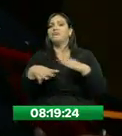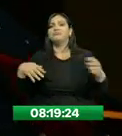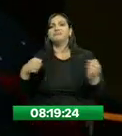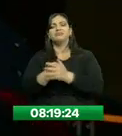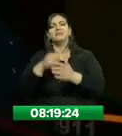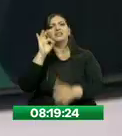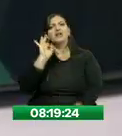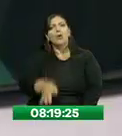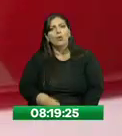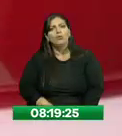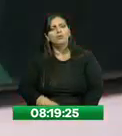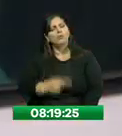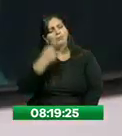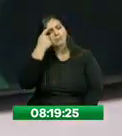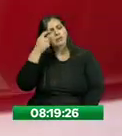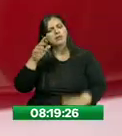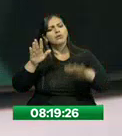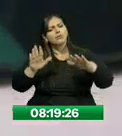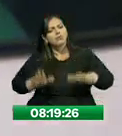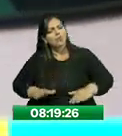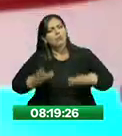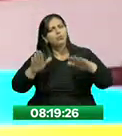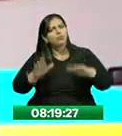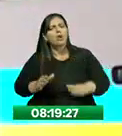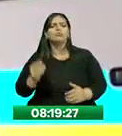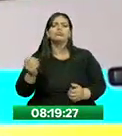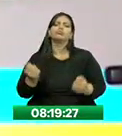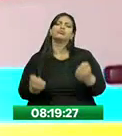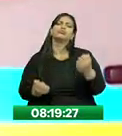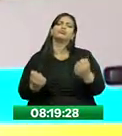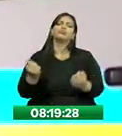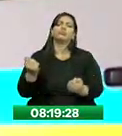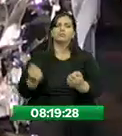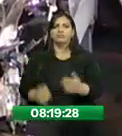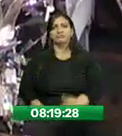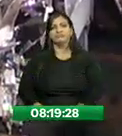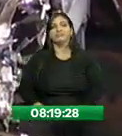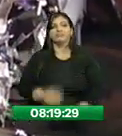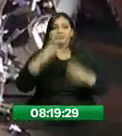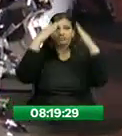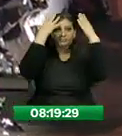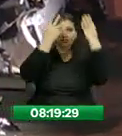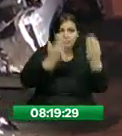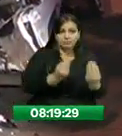toda velocidad, señor. Ambos conductores se encuentran retenidos para las